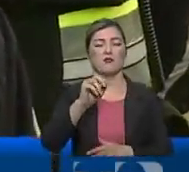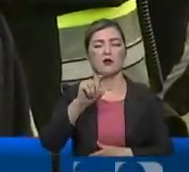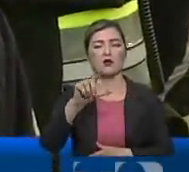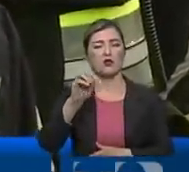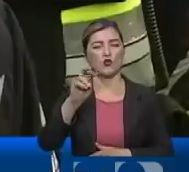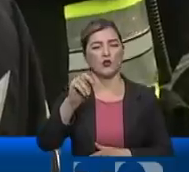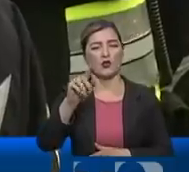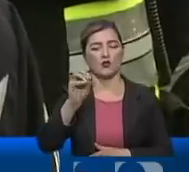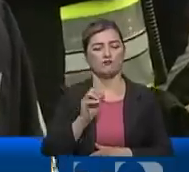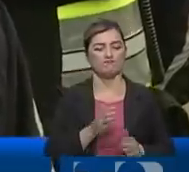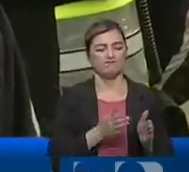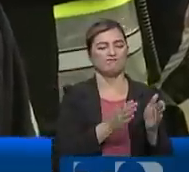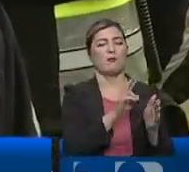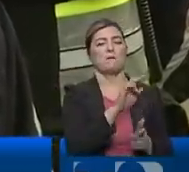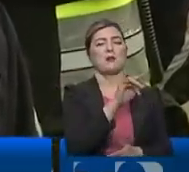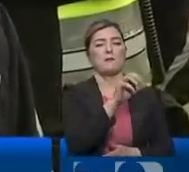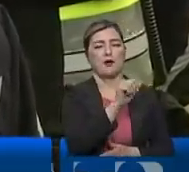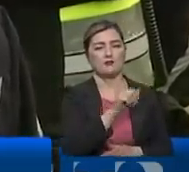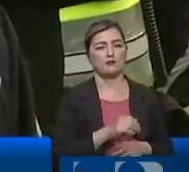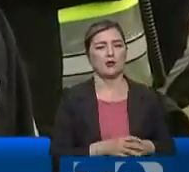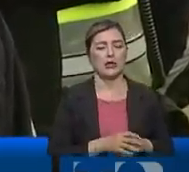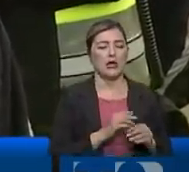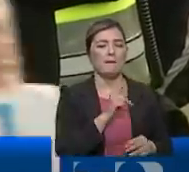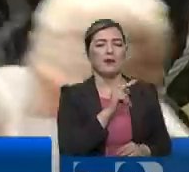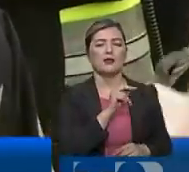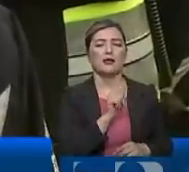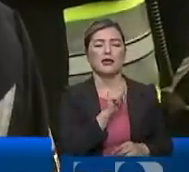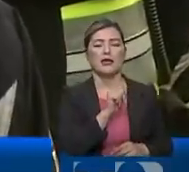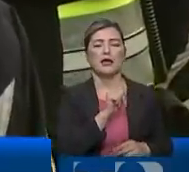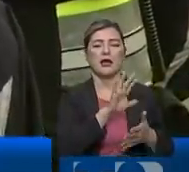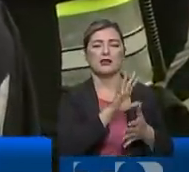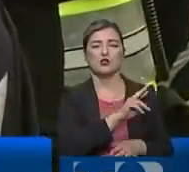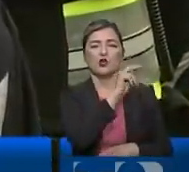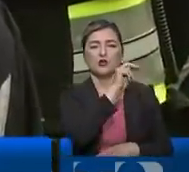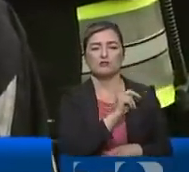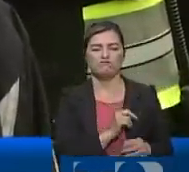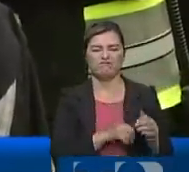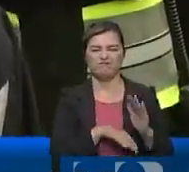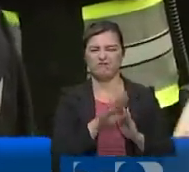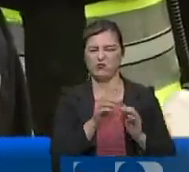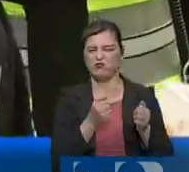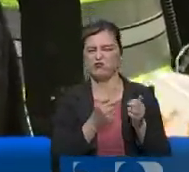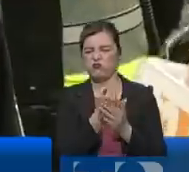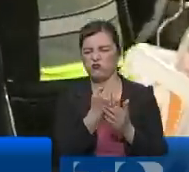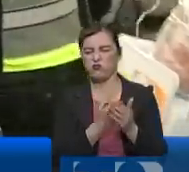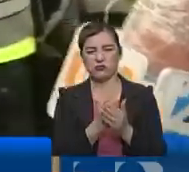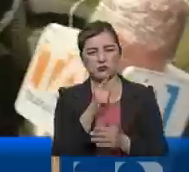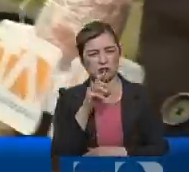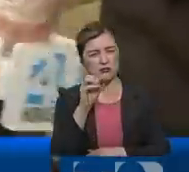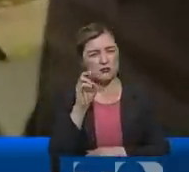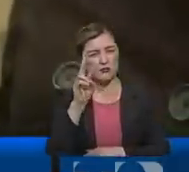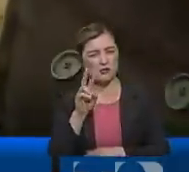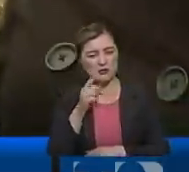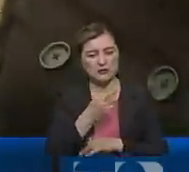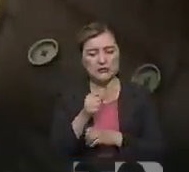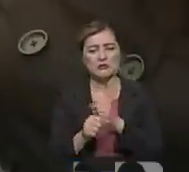la Panamericana Norte como vías de alta siniestralidad. Es una cifra bastante alta, 102 accidentes en estos días del